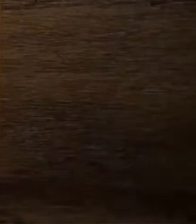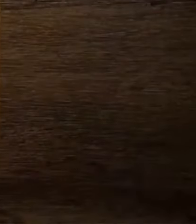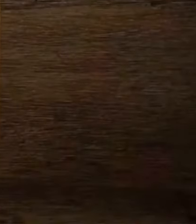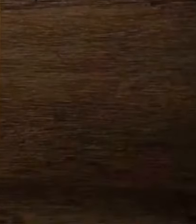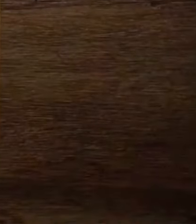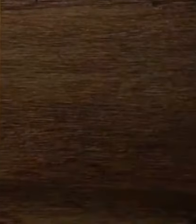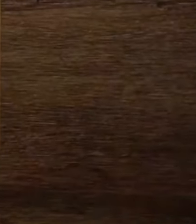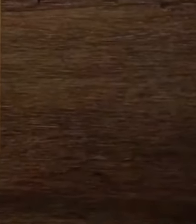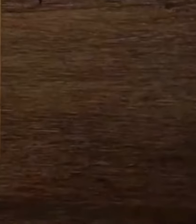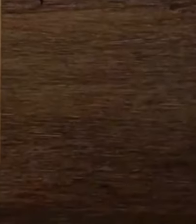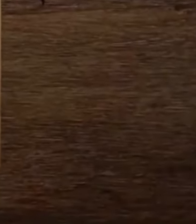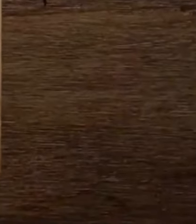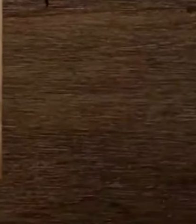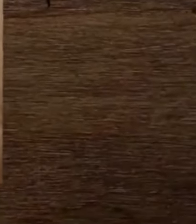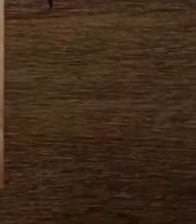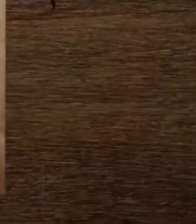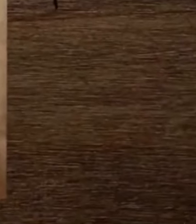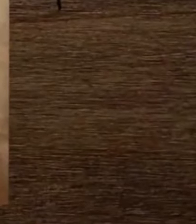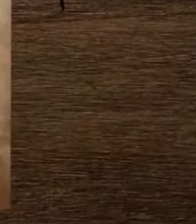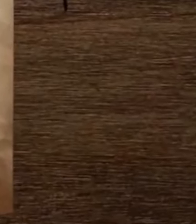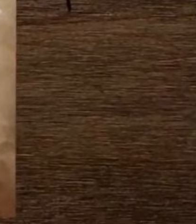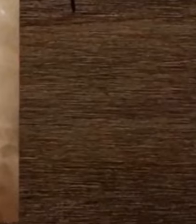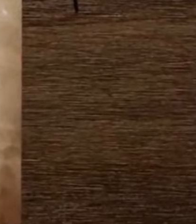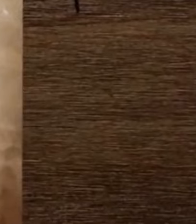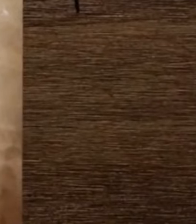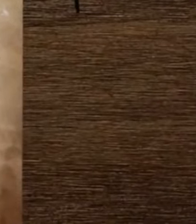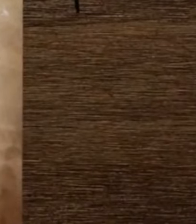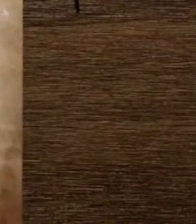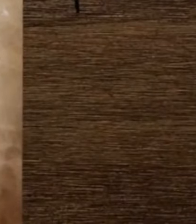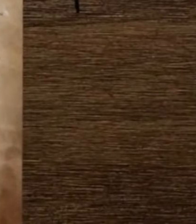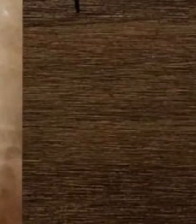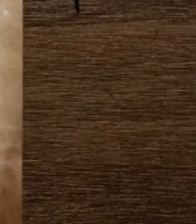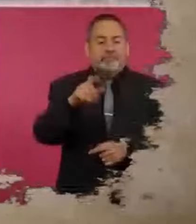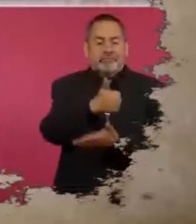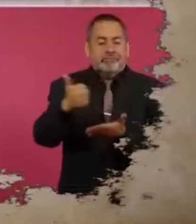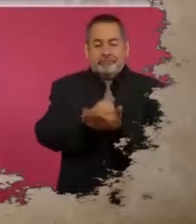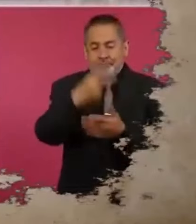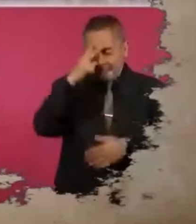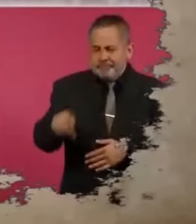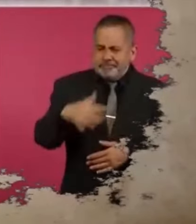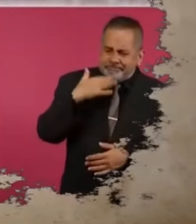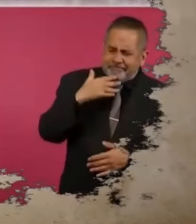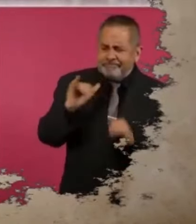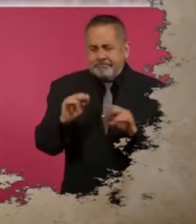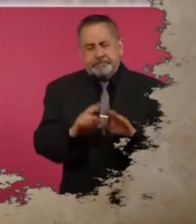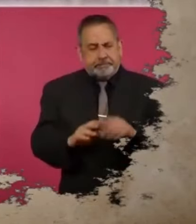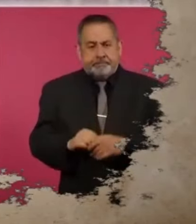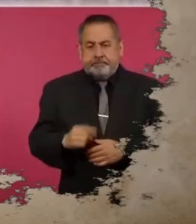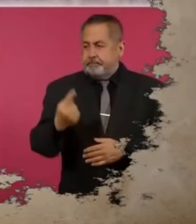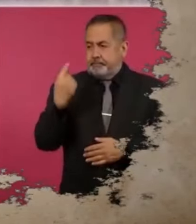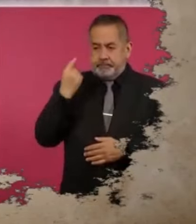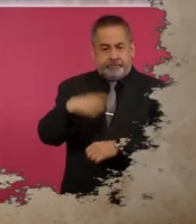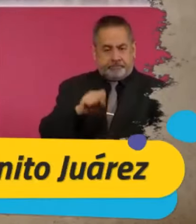Vamos a presentar el río de mentiras sobre la calidad del agua en la Ciudad de México. En esta semana hubo uno de